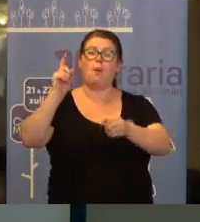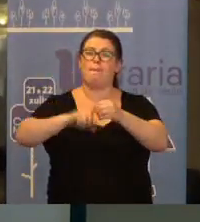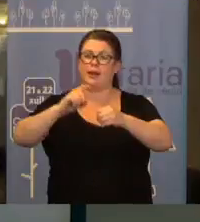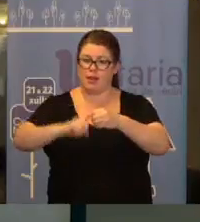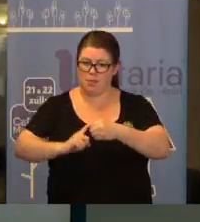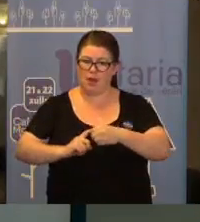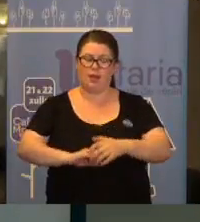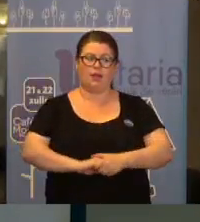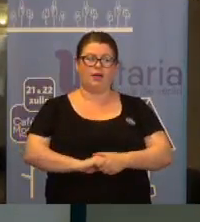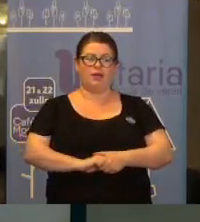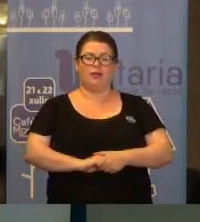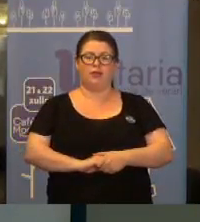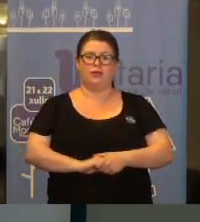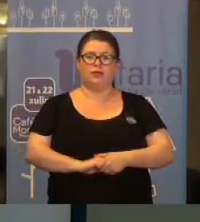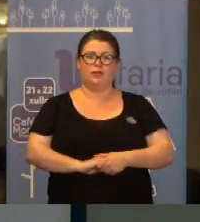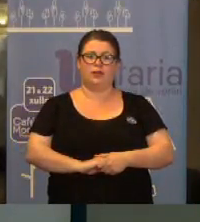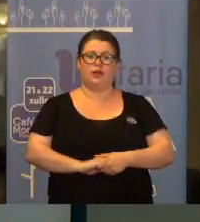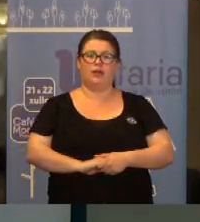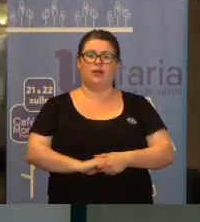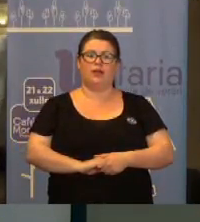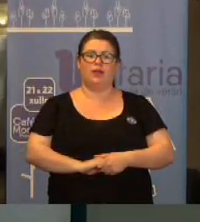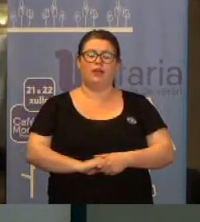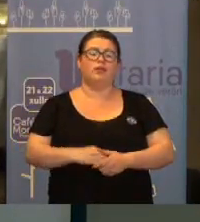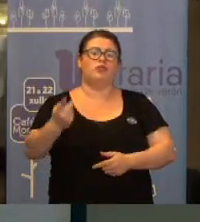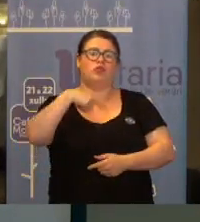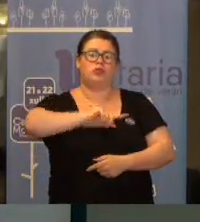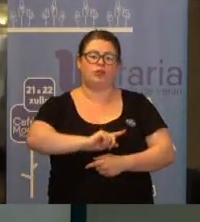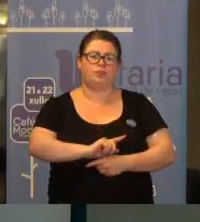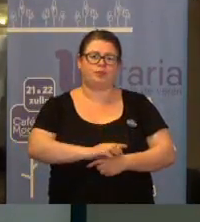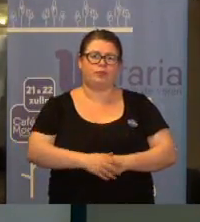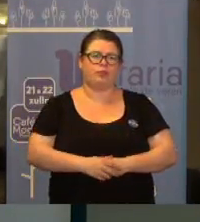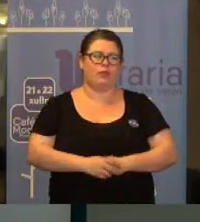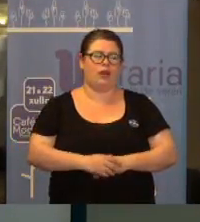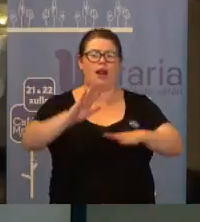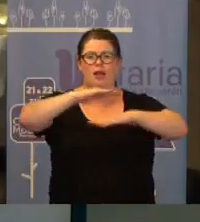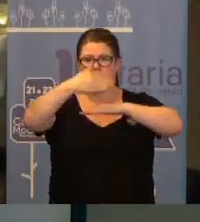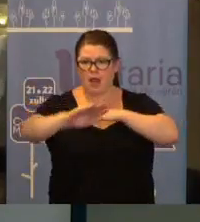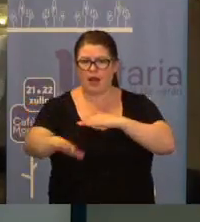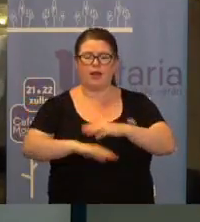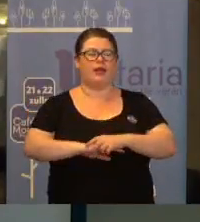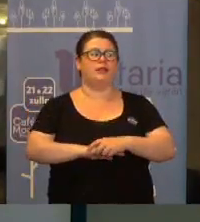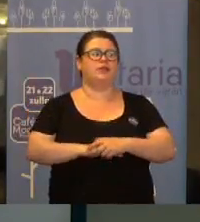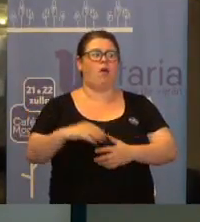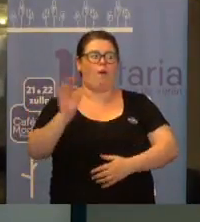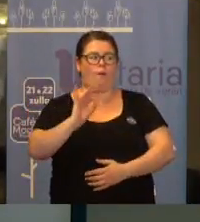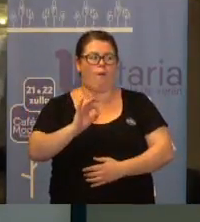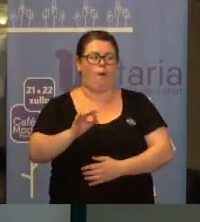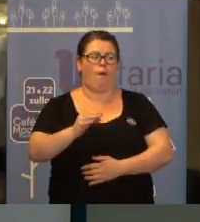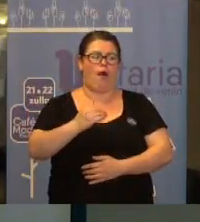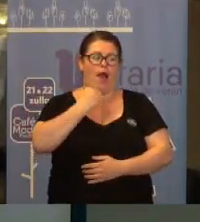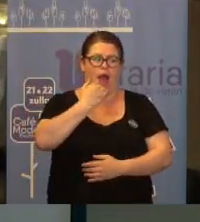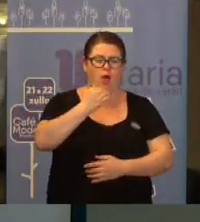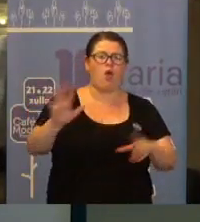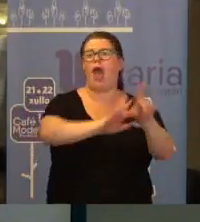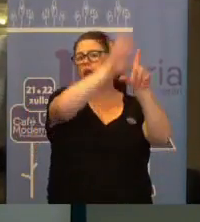dicir, eu chamolle aí iniciativas democráticas de base, que podría ser as mareas, ou algo que a nivel